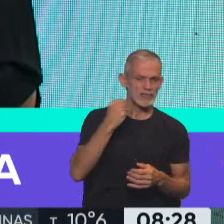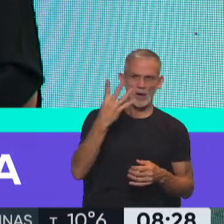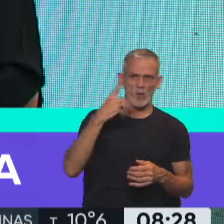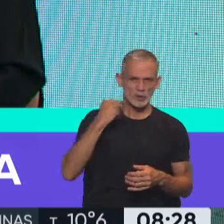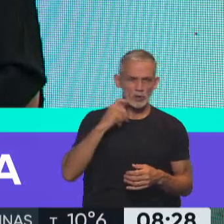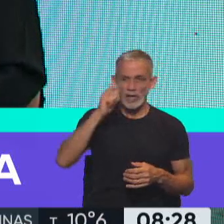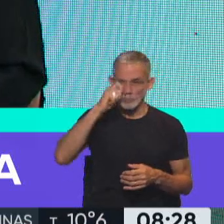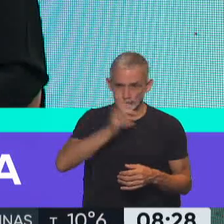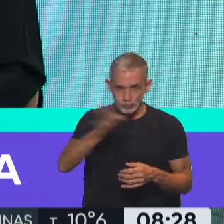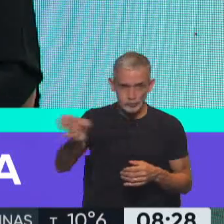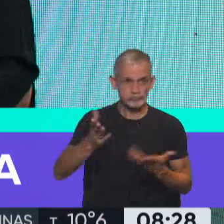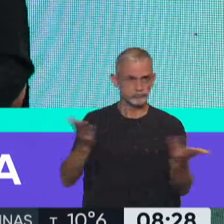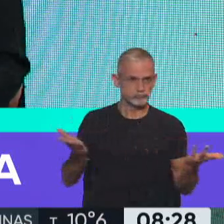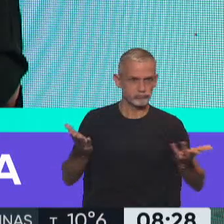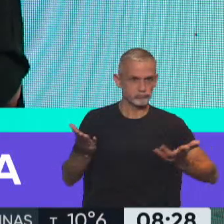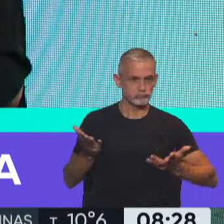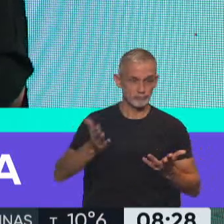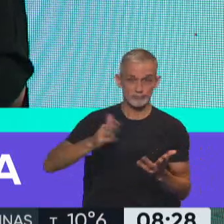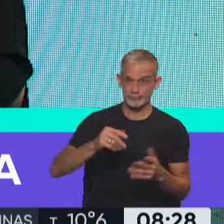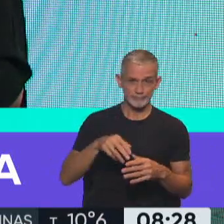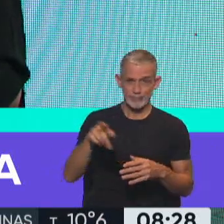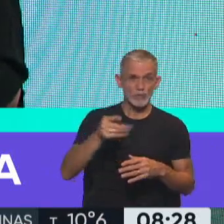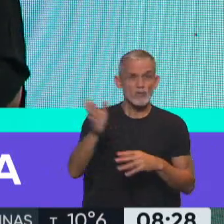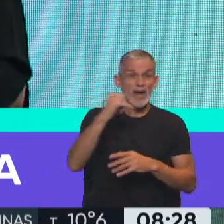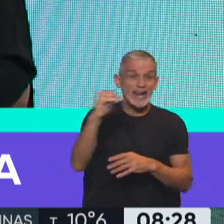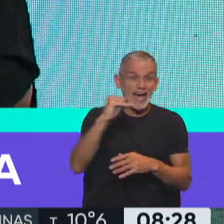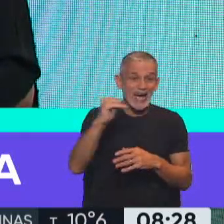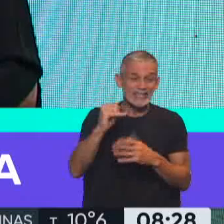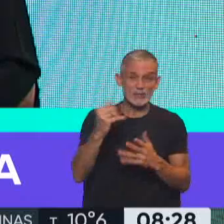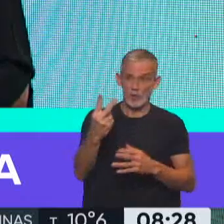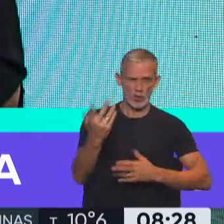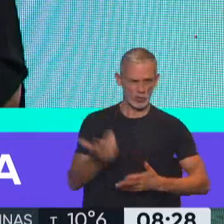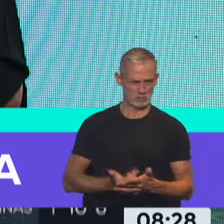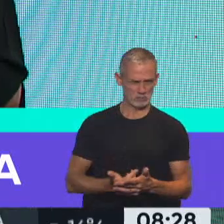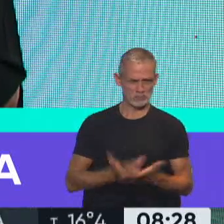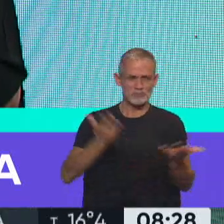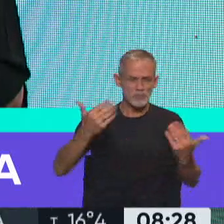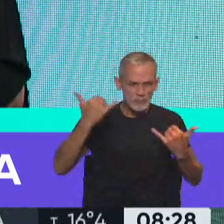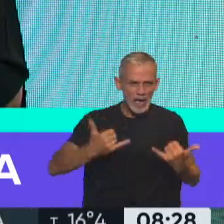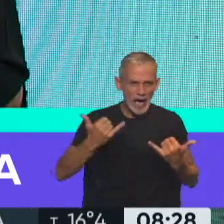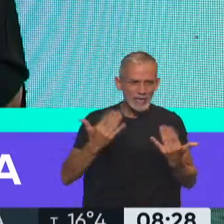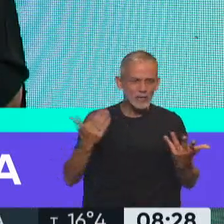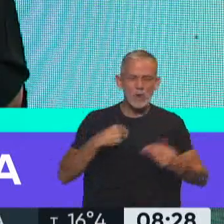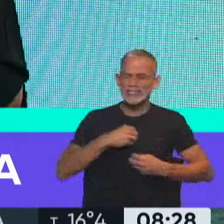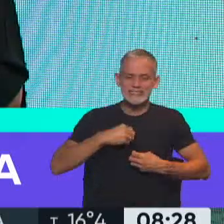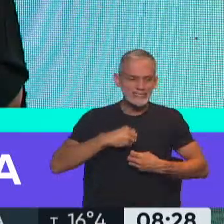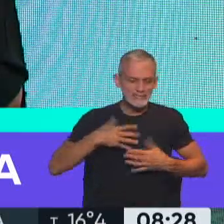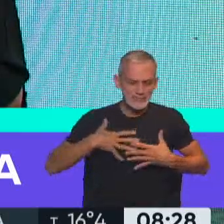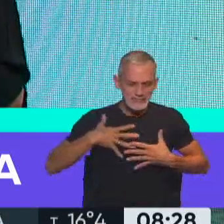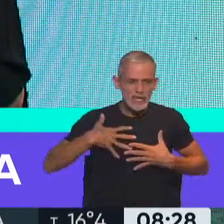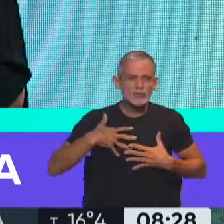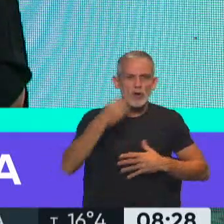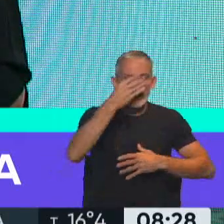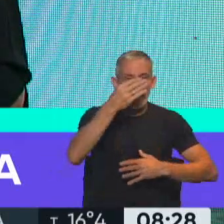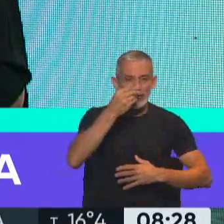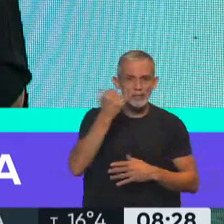hisoparon, o sea, los arrastré a hisoparse, dieron negativo los dos, pero hay como una sensación de que la